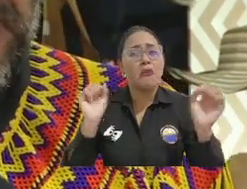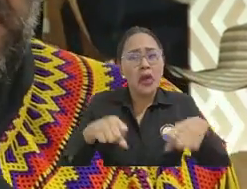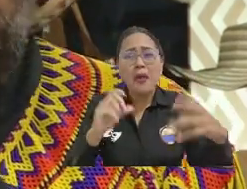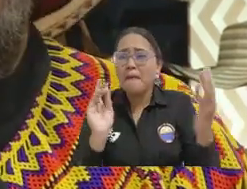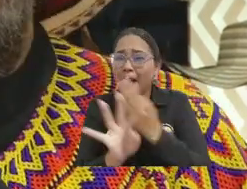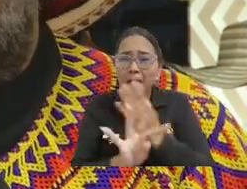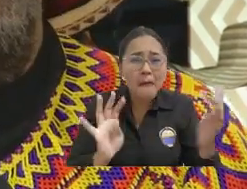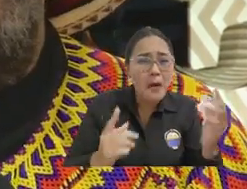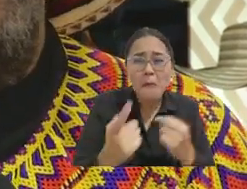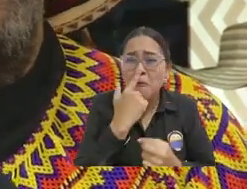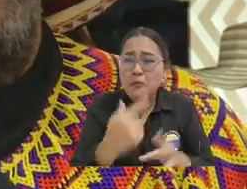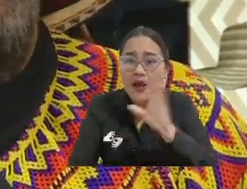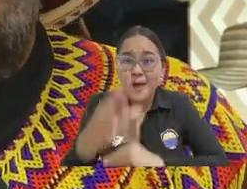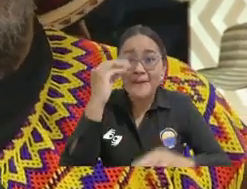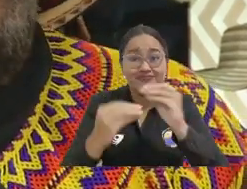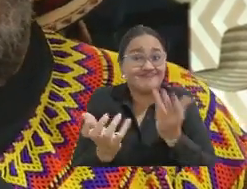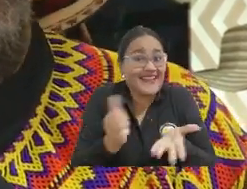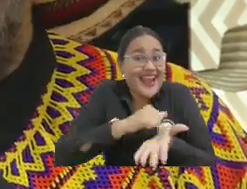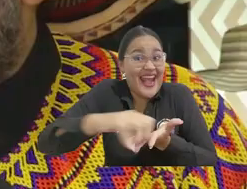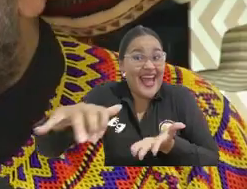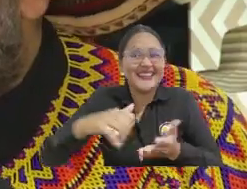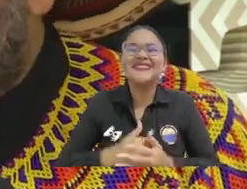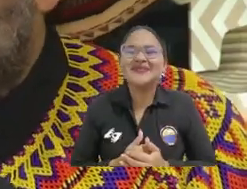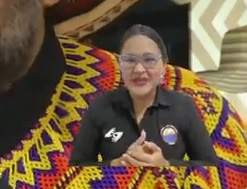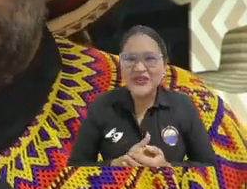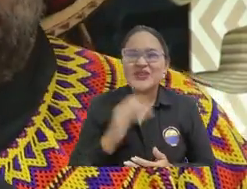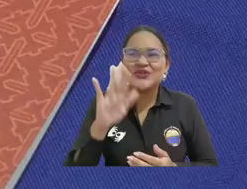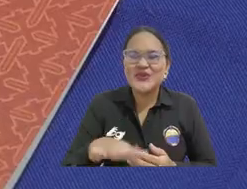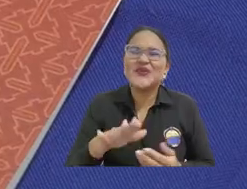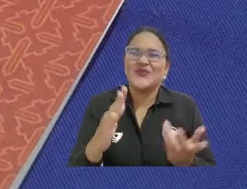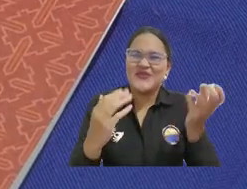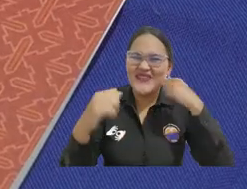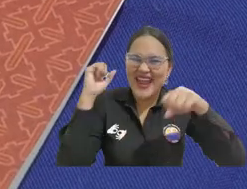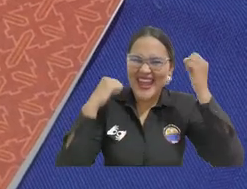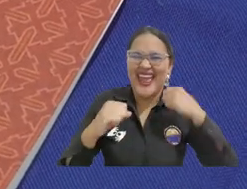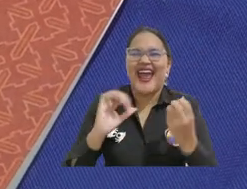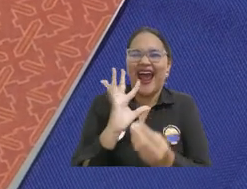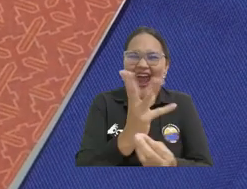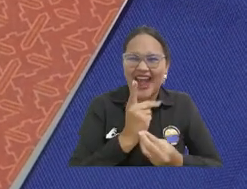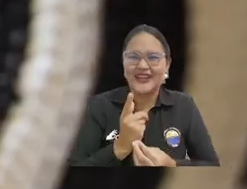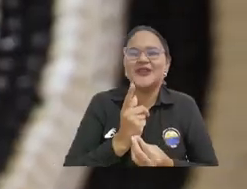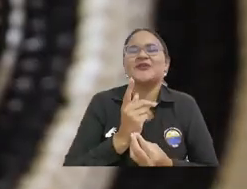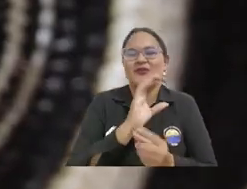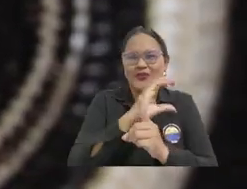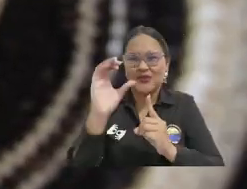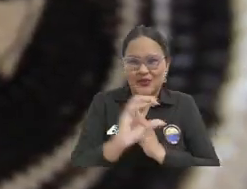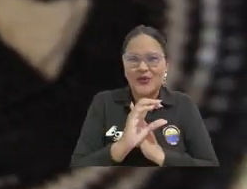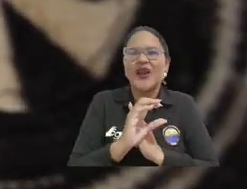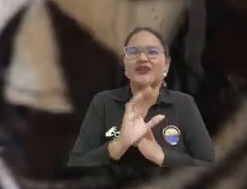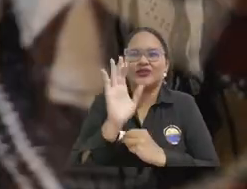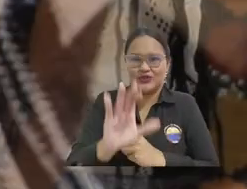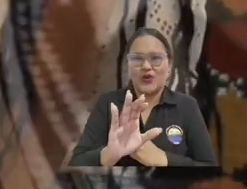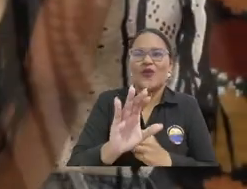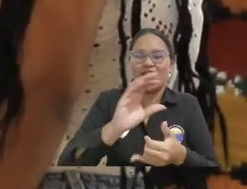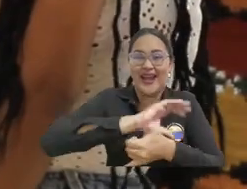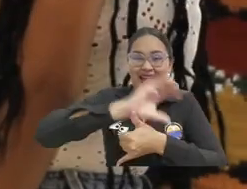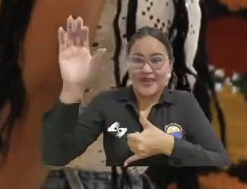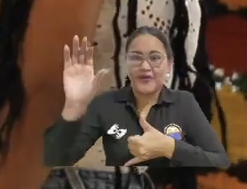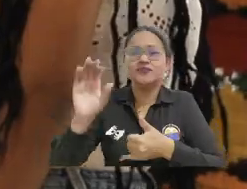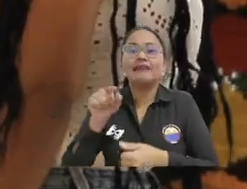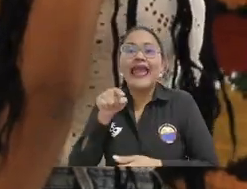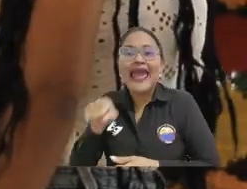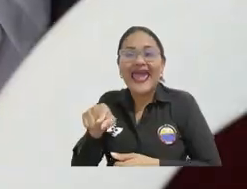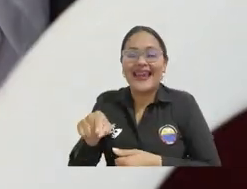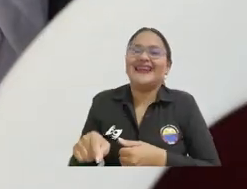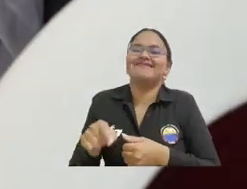1.000 personas beneficiarias en este sentido, totalmente gratuito. La Feria Artesanal y Cultural del Caribe Colombiano, creada en el marco